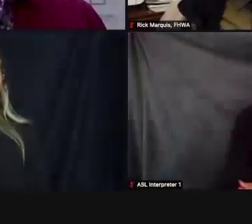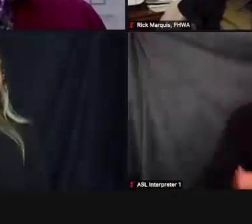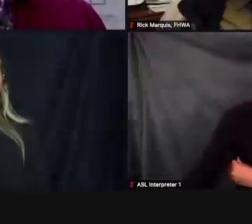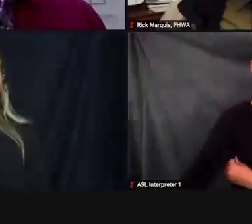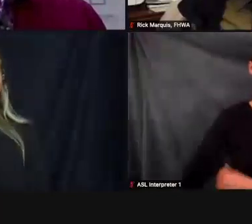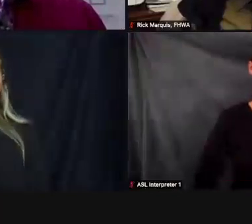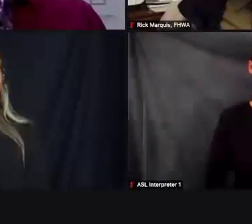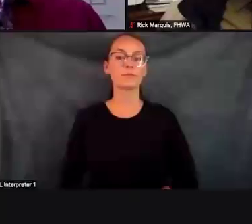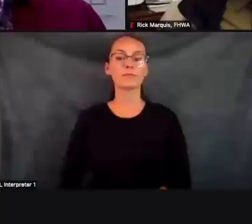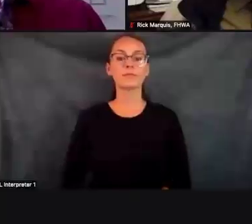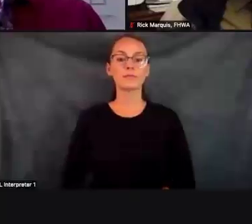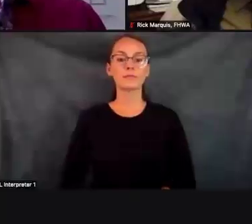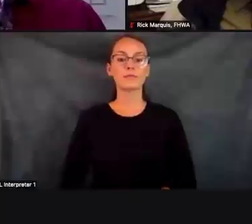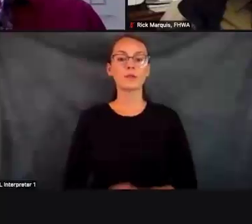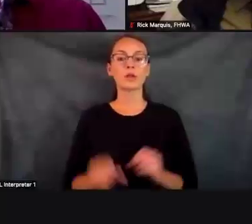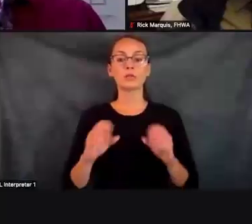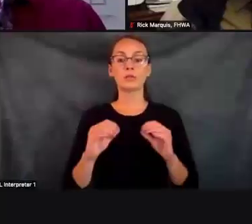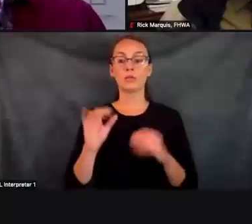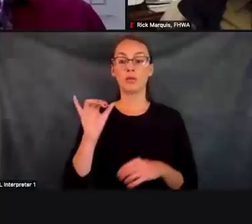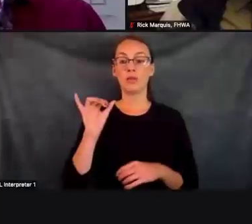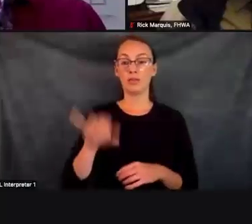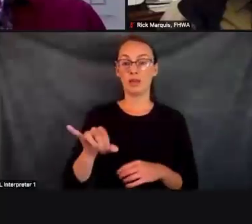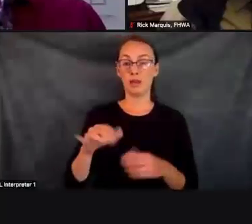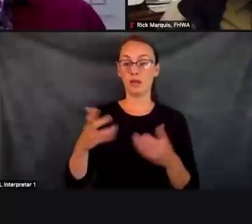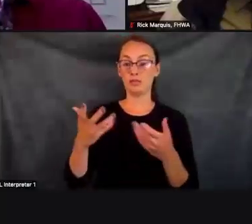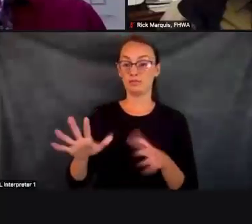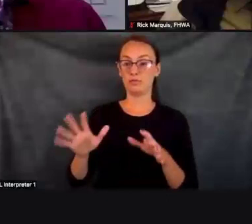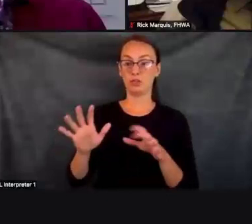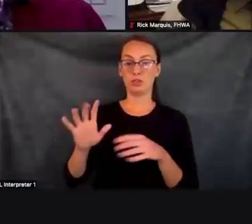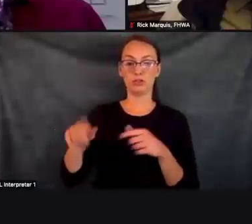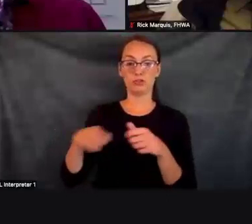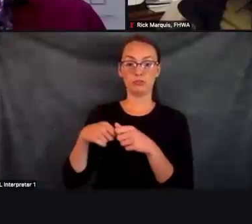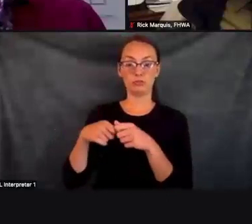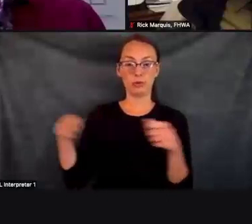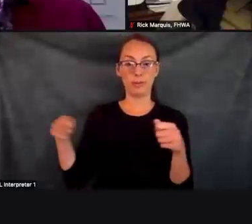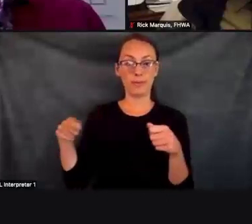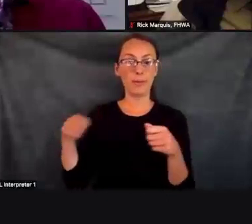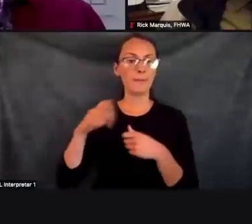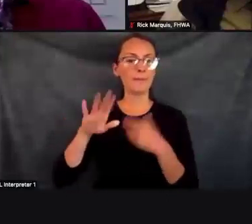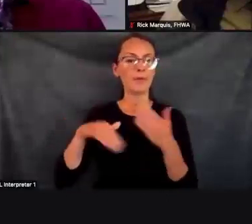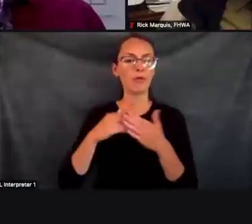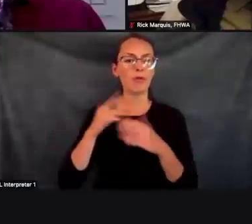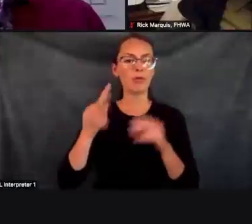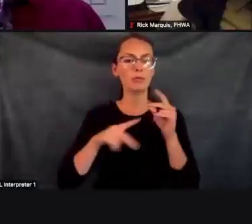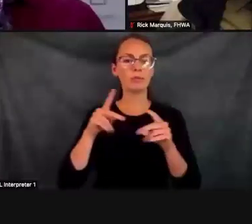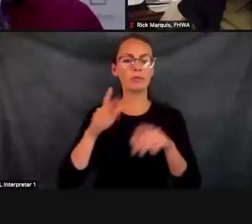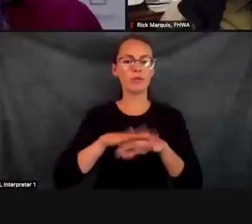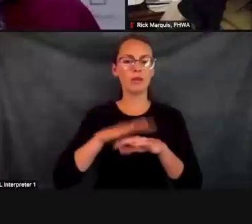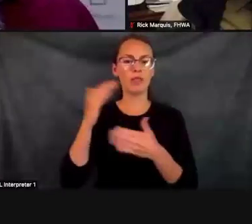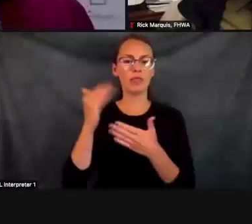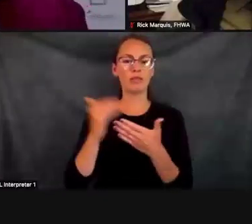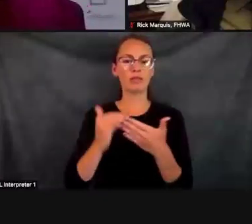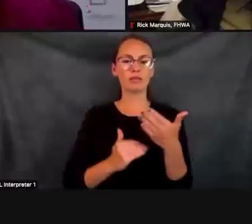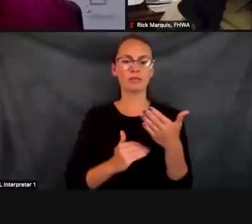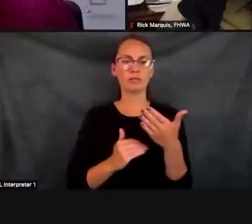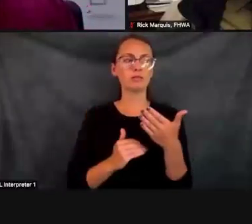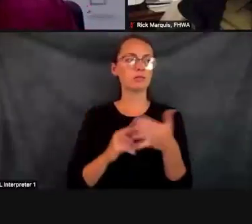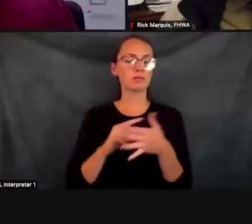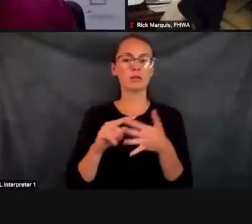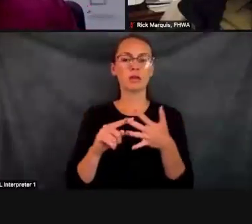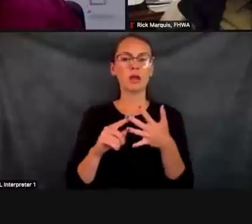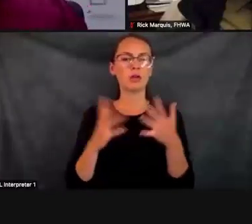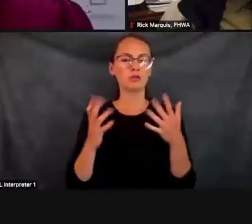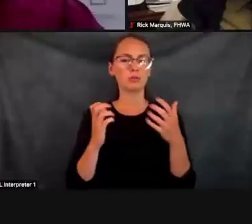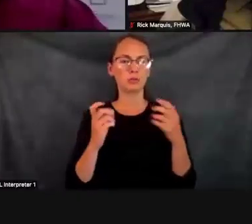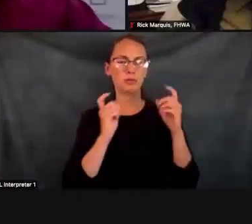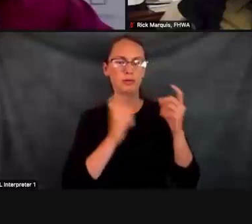proyecto. Gracias, señora Lassonde. Eso concluye la lista de personas que tuvimos en la